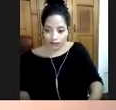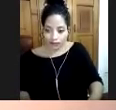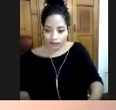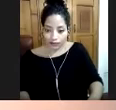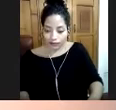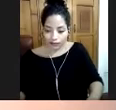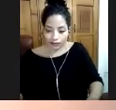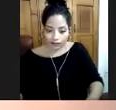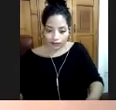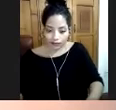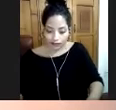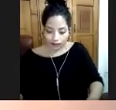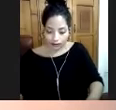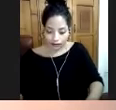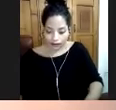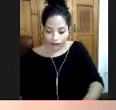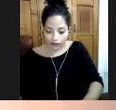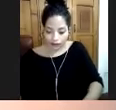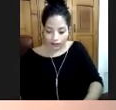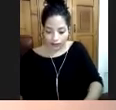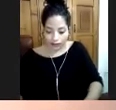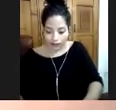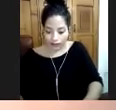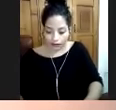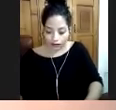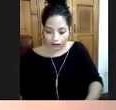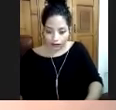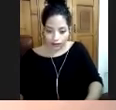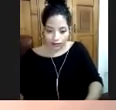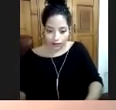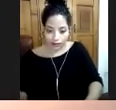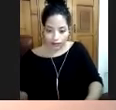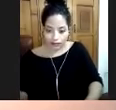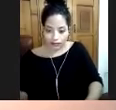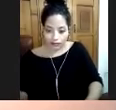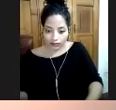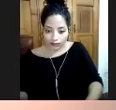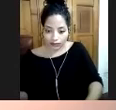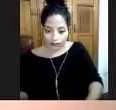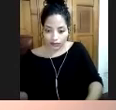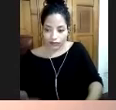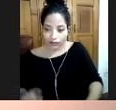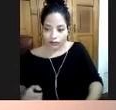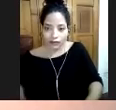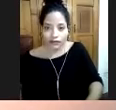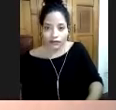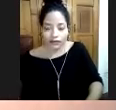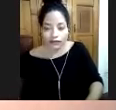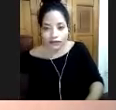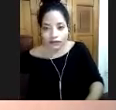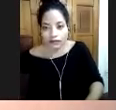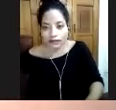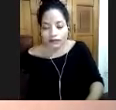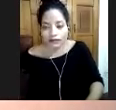en los padres de familia que tienen que estar pendientes de los alumnos, pero hay como una gran brecha entre tantos porque es